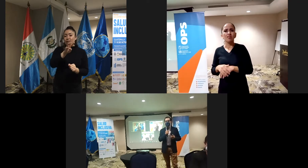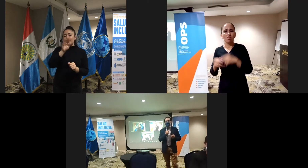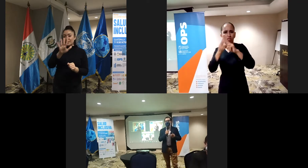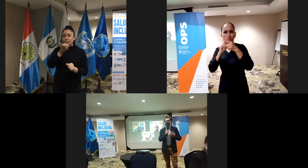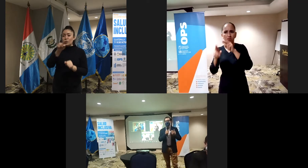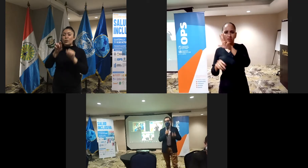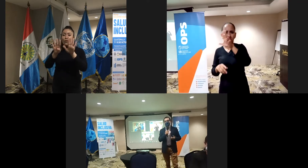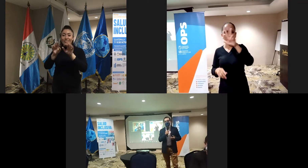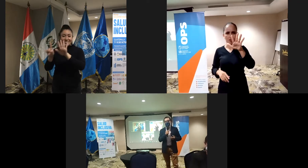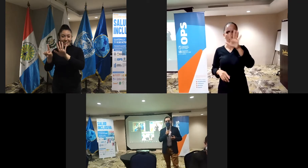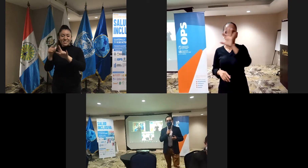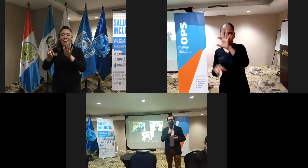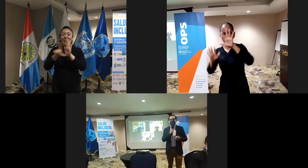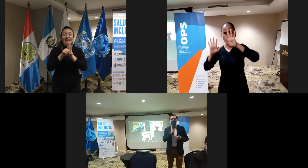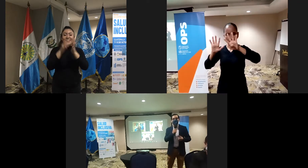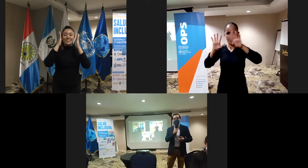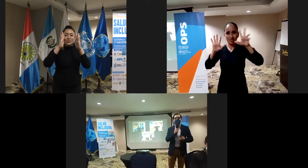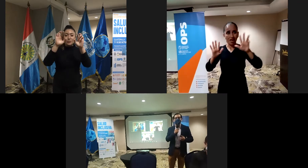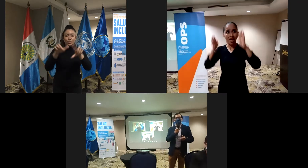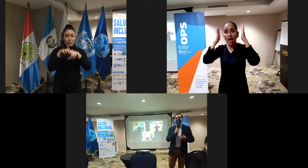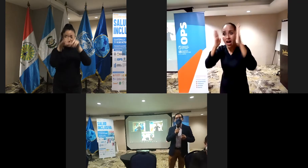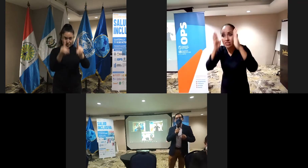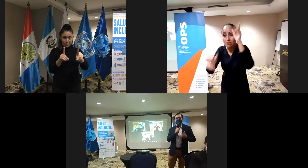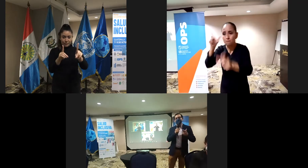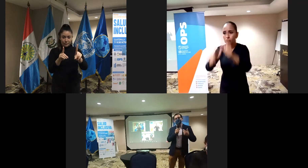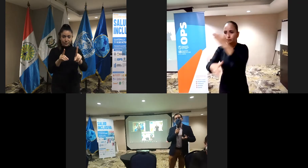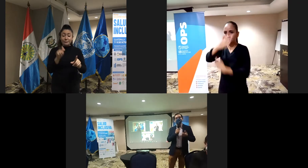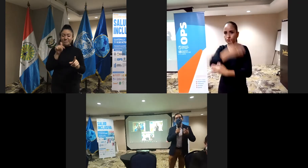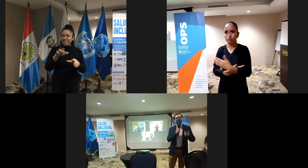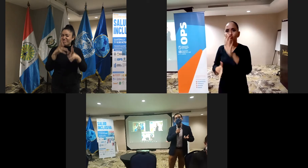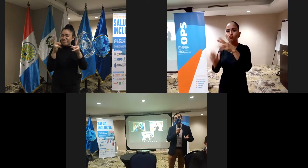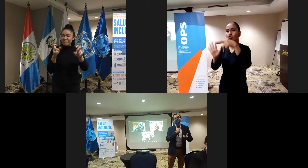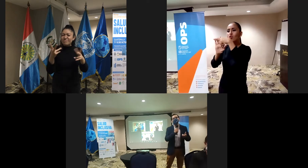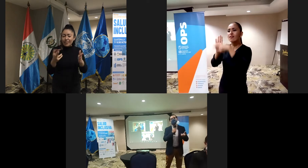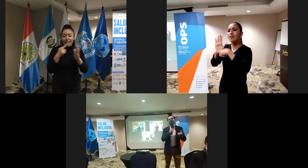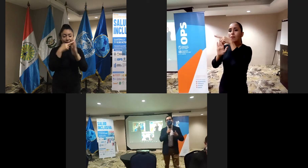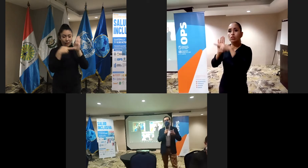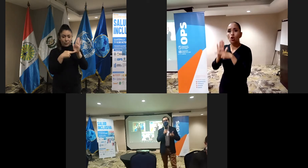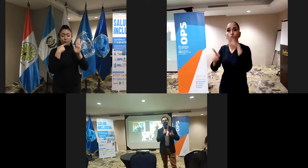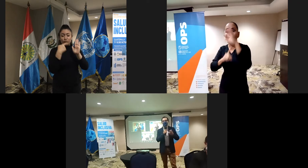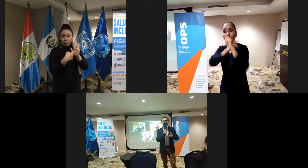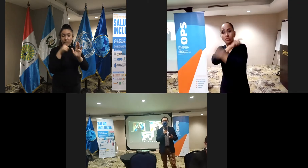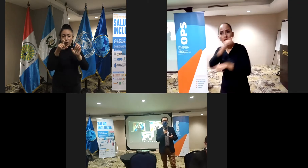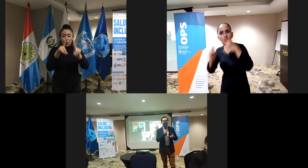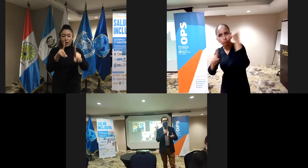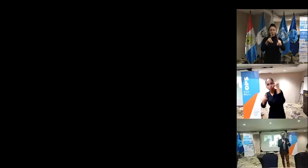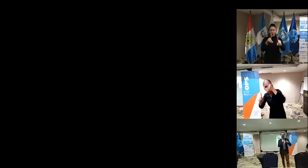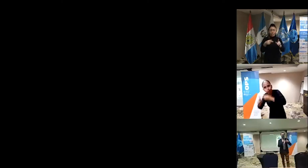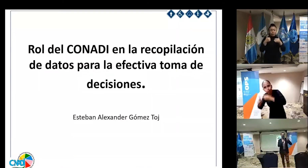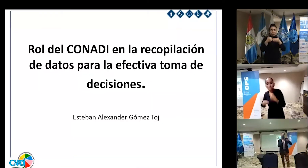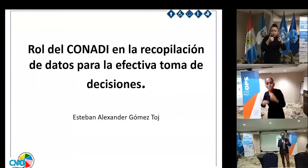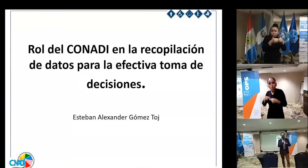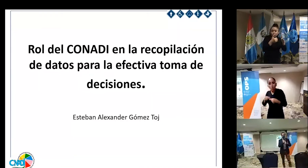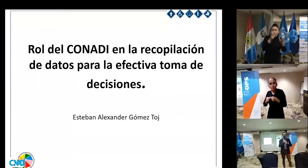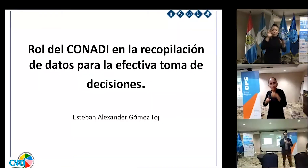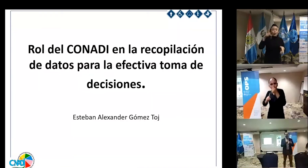135/96, que es la Ley de Atención a Personas con Discapacidad, y en su reglamento indica que el CONADI deberá incidir políticamente o deberá